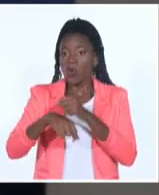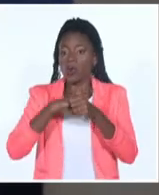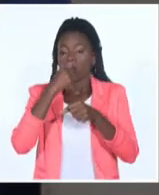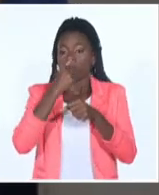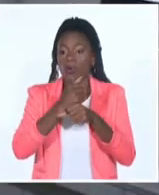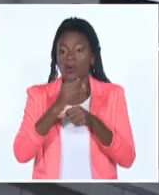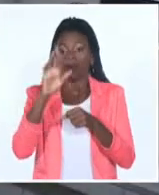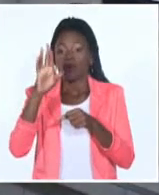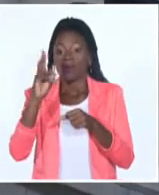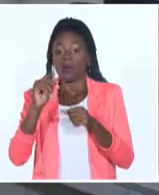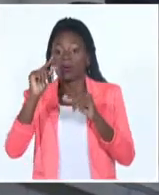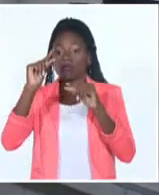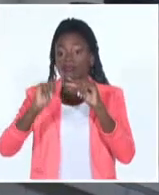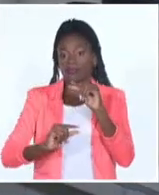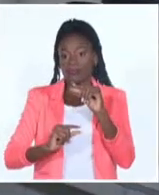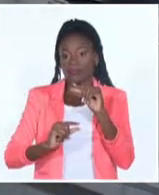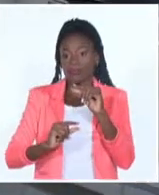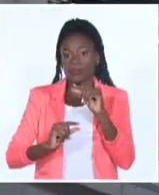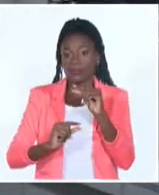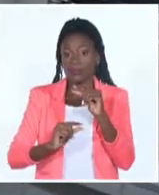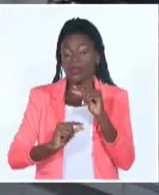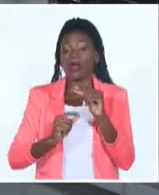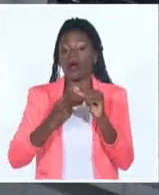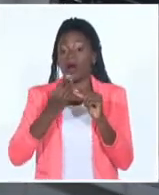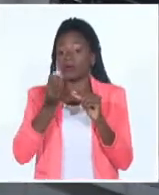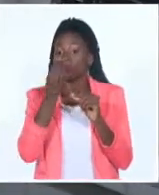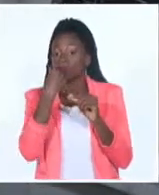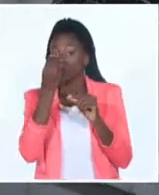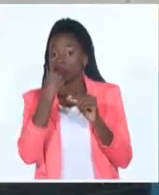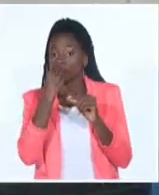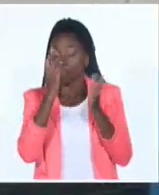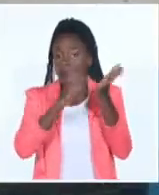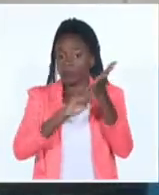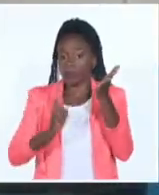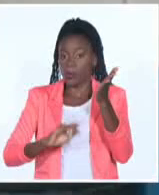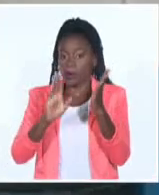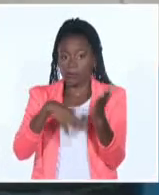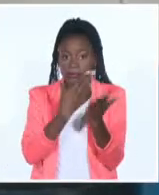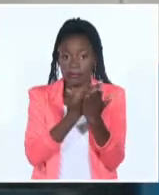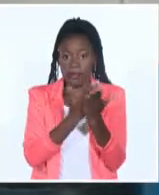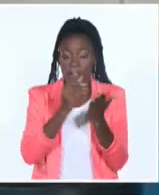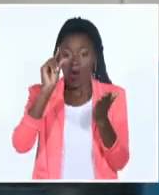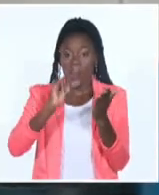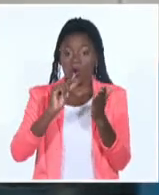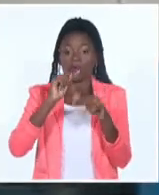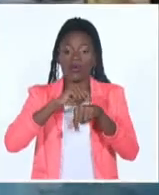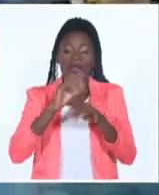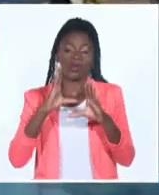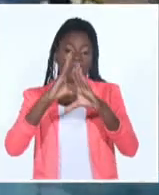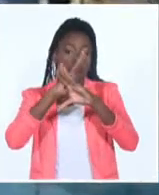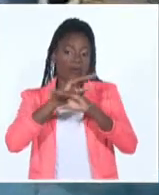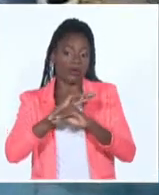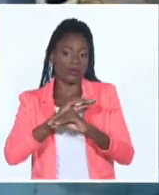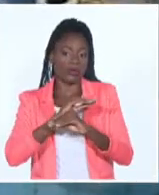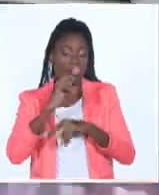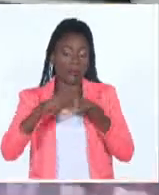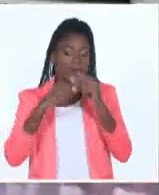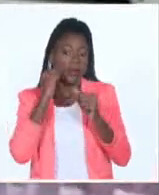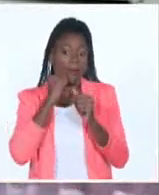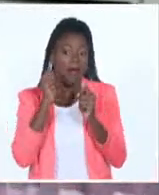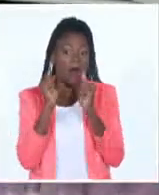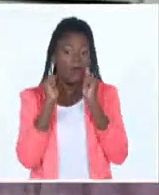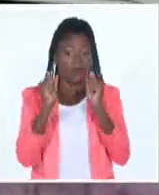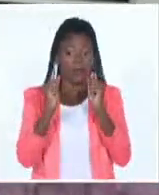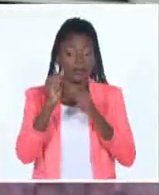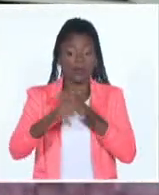como resultado una disminución del consumo de energía y también de la demanda ya en el horario de la noche, que es cuando se hace más intensivo, sobre todo el